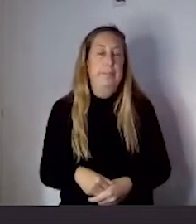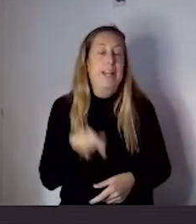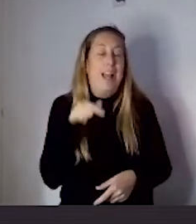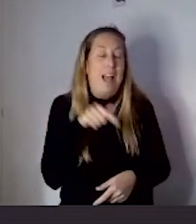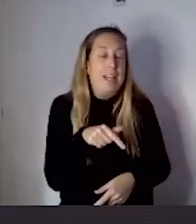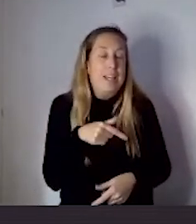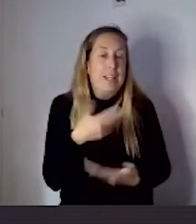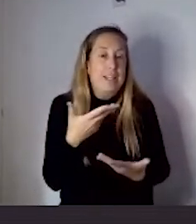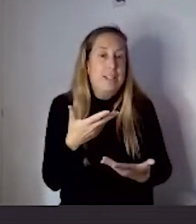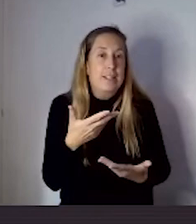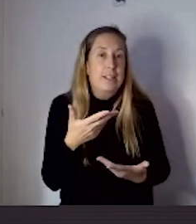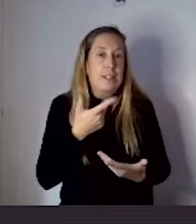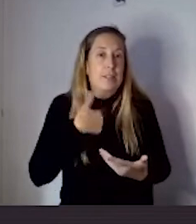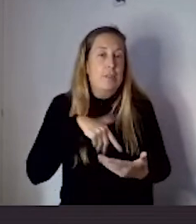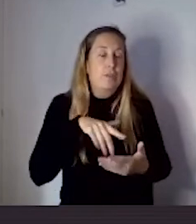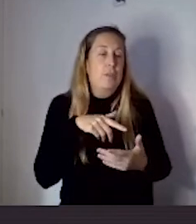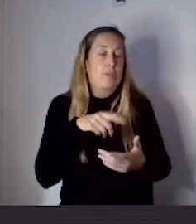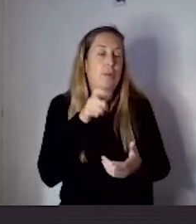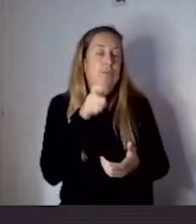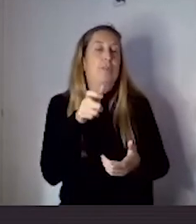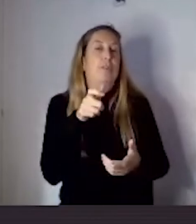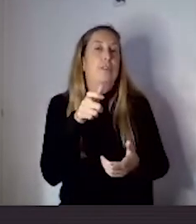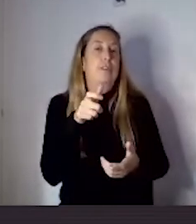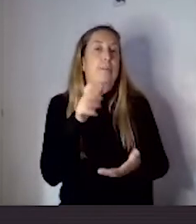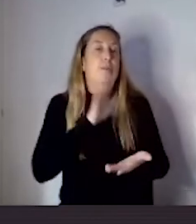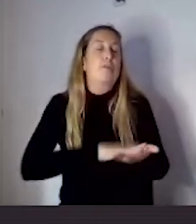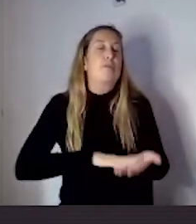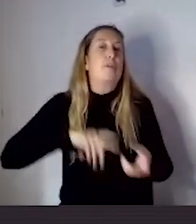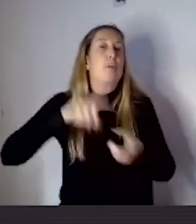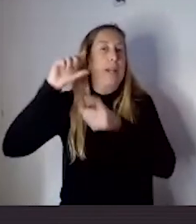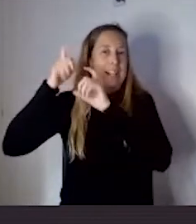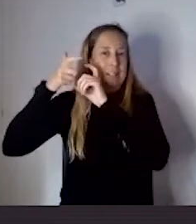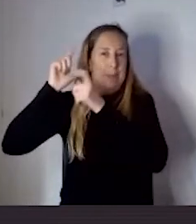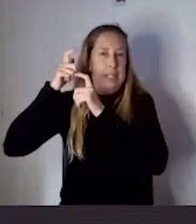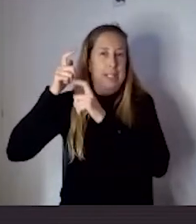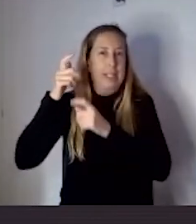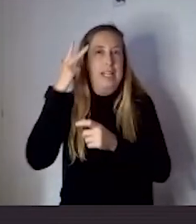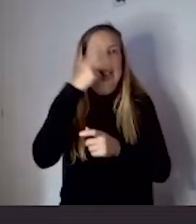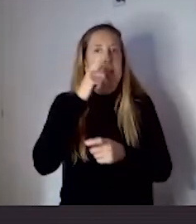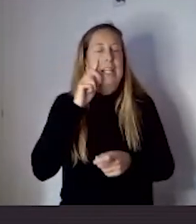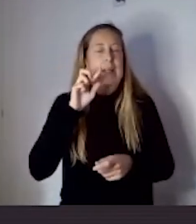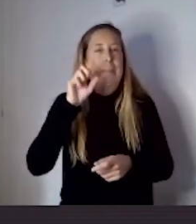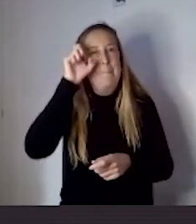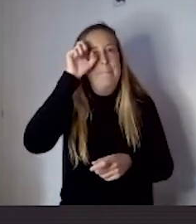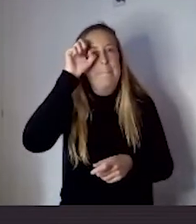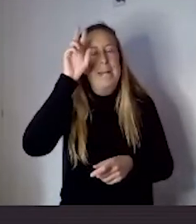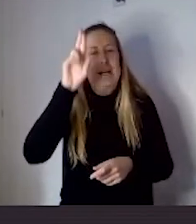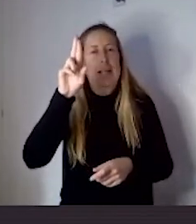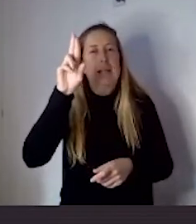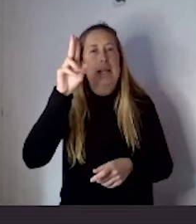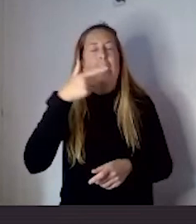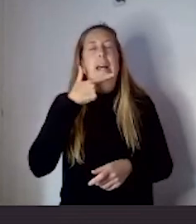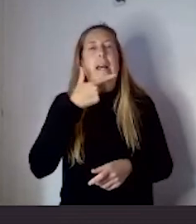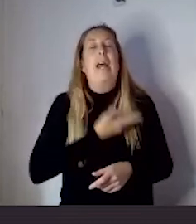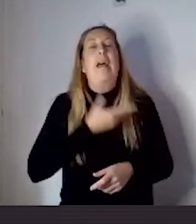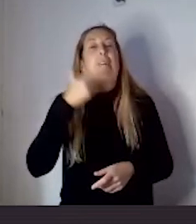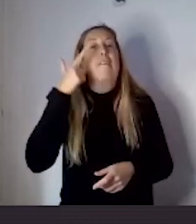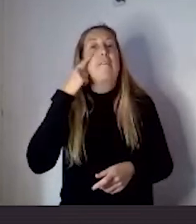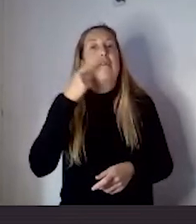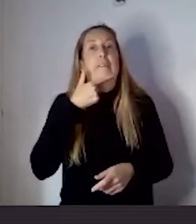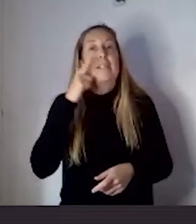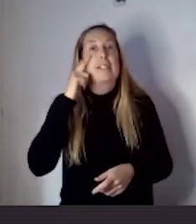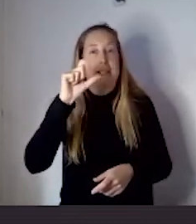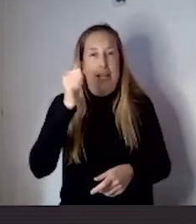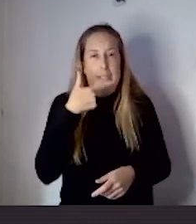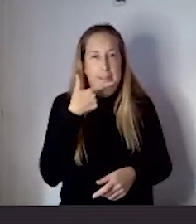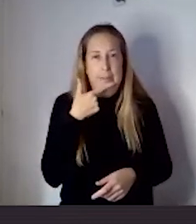llega nuestro concepto de experiencias hiper físicas ahí pueden darle una foto al club aquel que ve